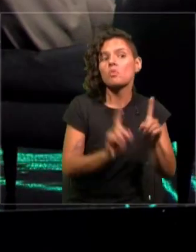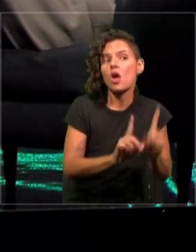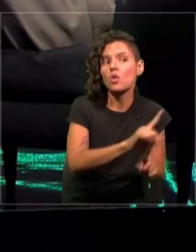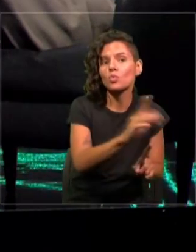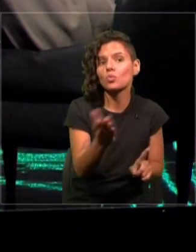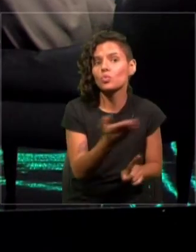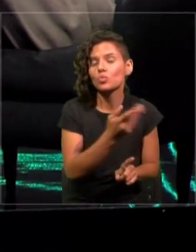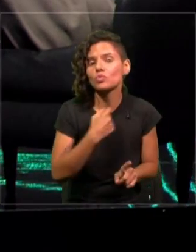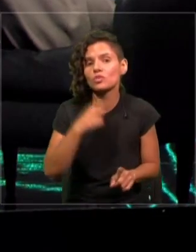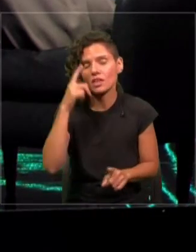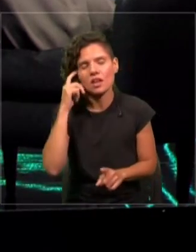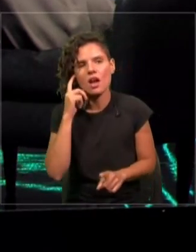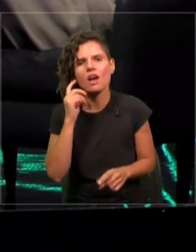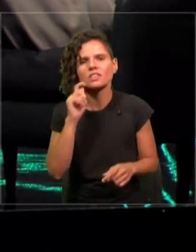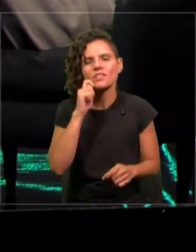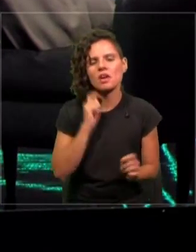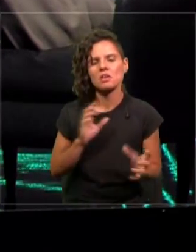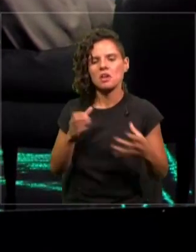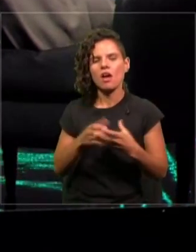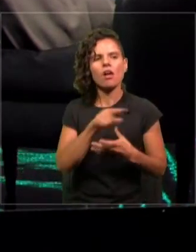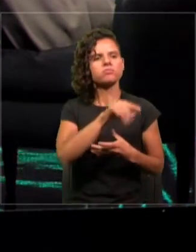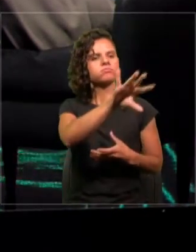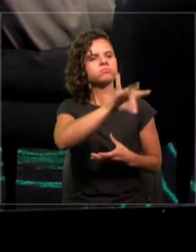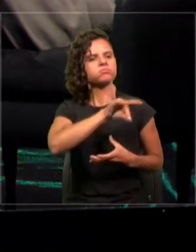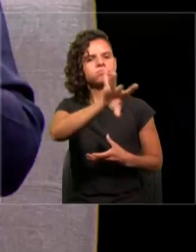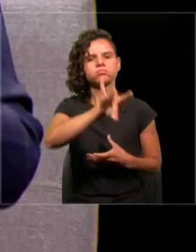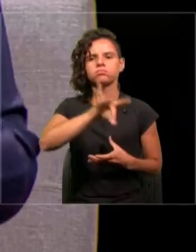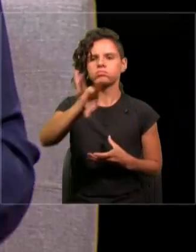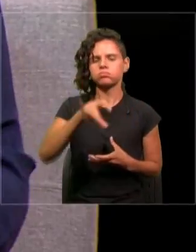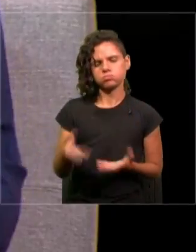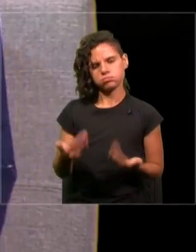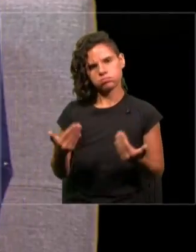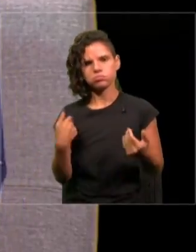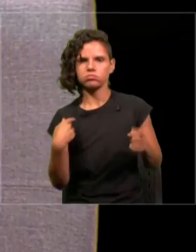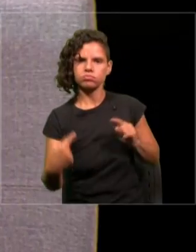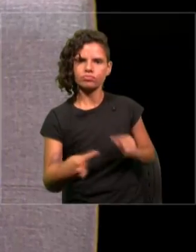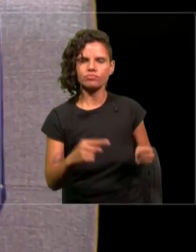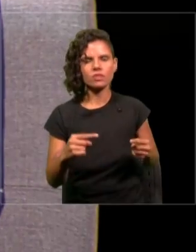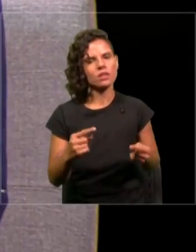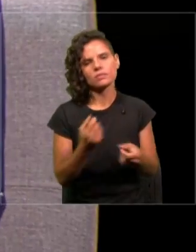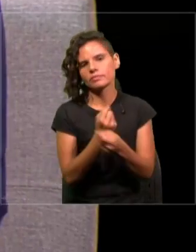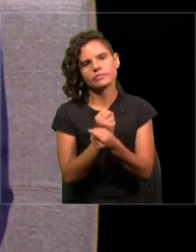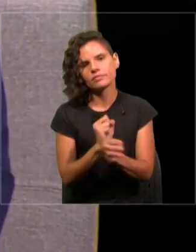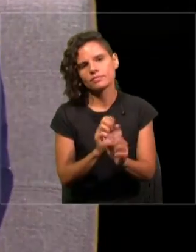diálogo es invitar a algunos otros al diálogo, estamos perdidos.